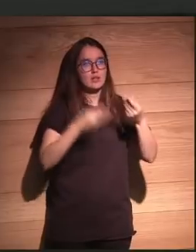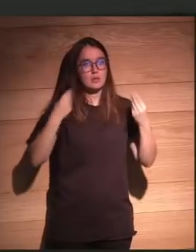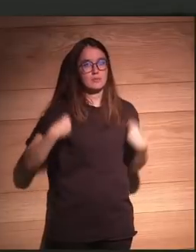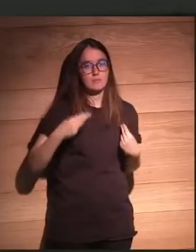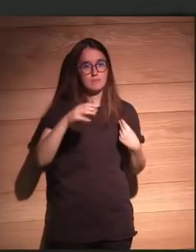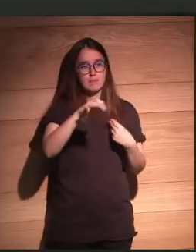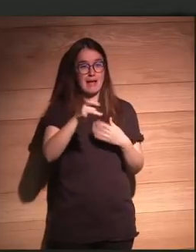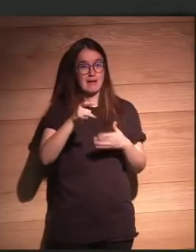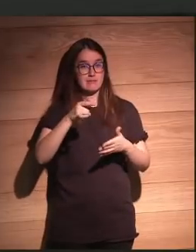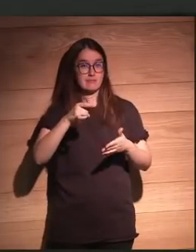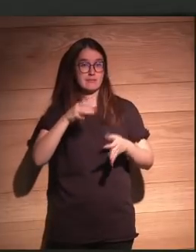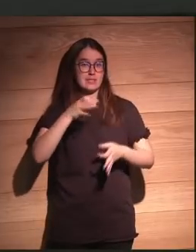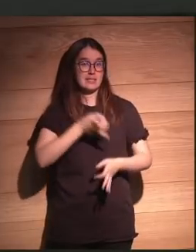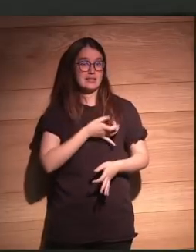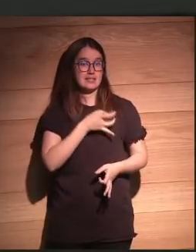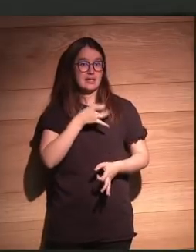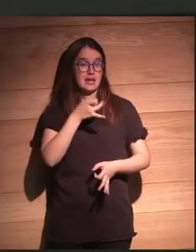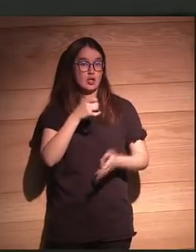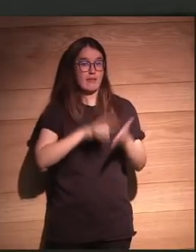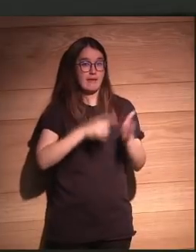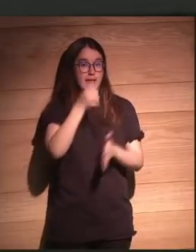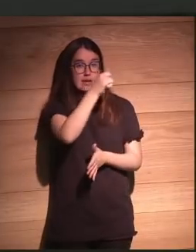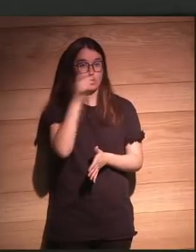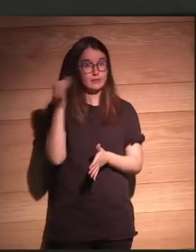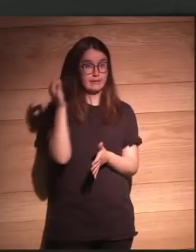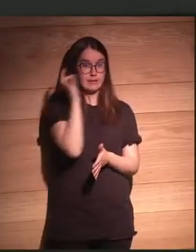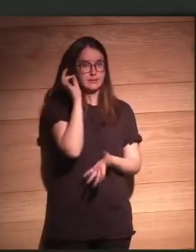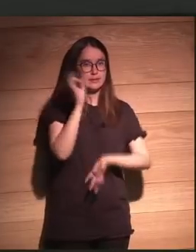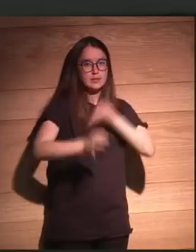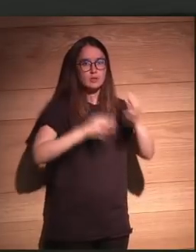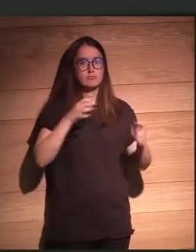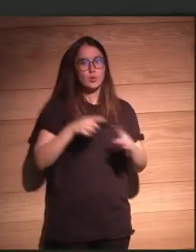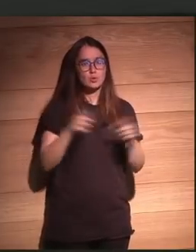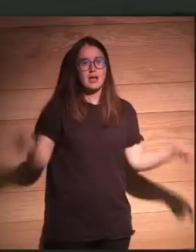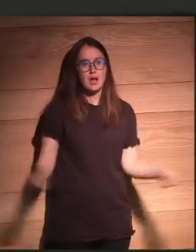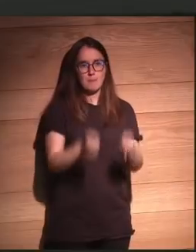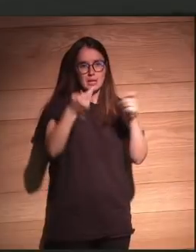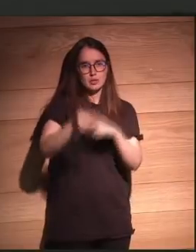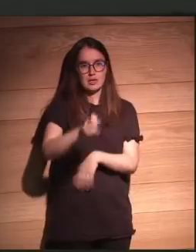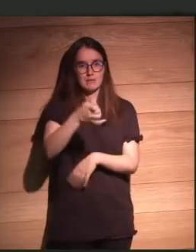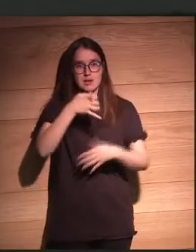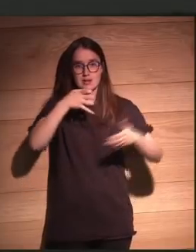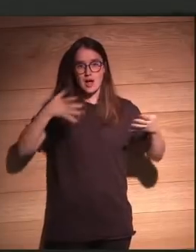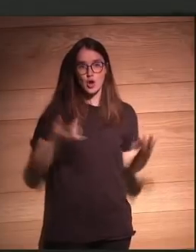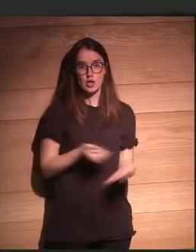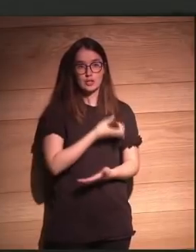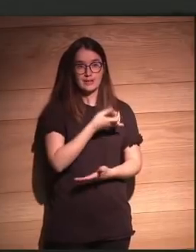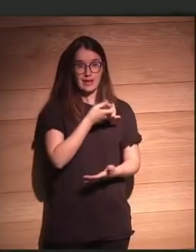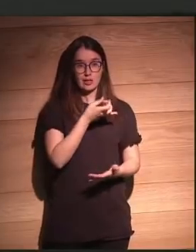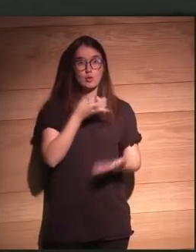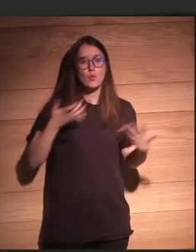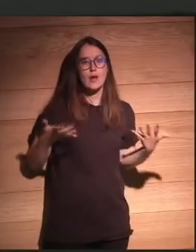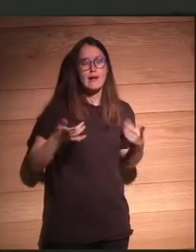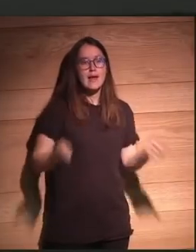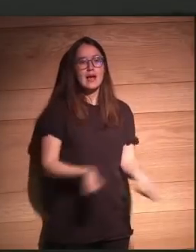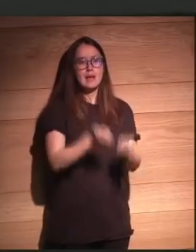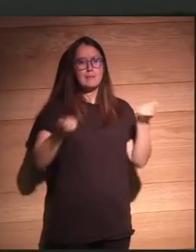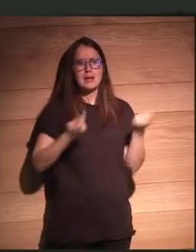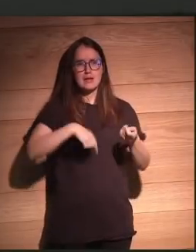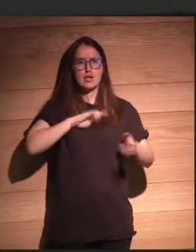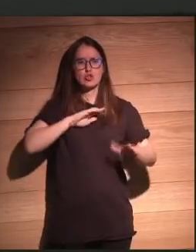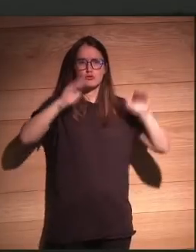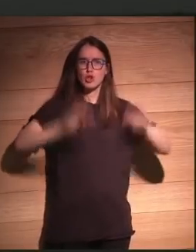PA, el Sindicato de Inquilinos e Inquilinas, que se están organizando para precisamente esto. Una de las campañas más grandes que tienen ahora mismo los sindicatos de inquilinos e inquilinas es la campaña de Nos